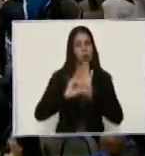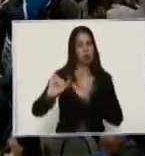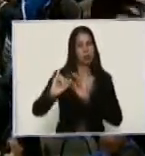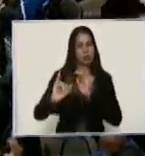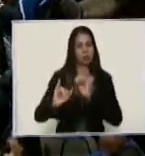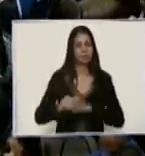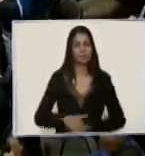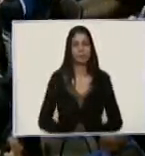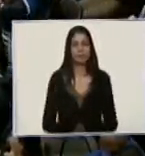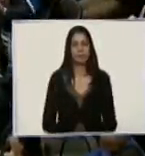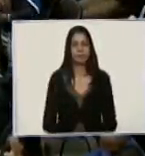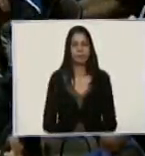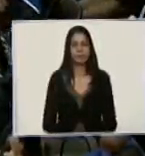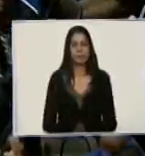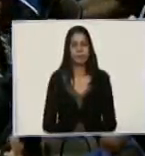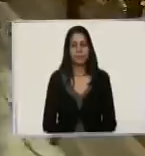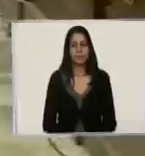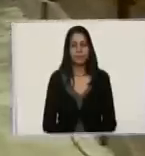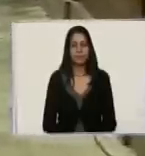Táchira.